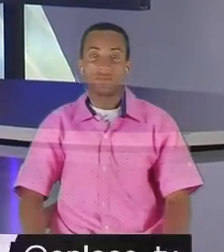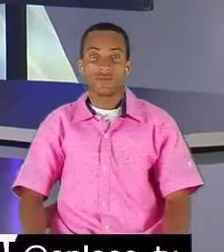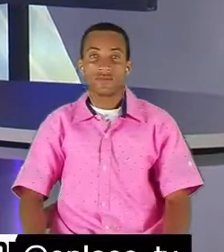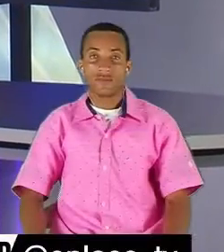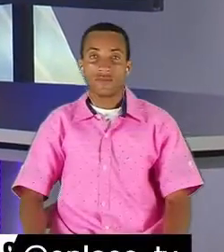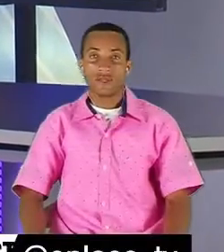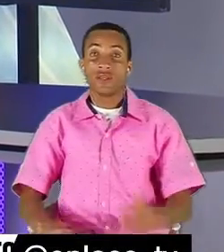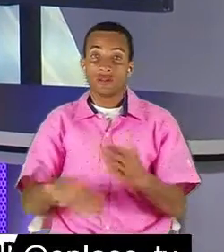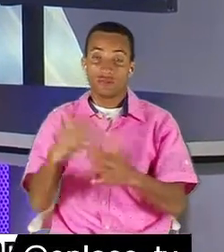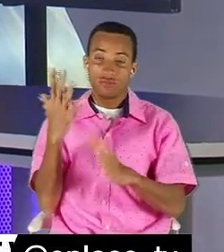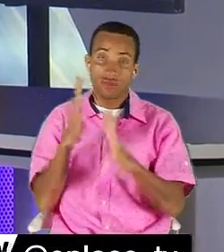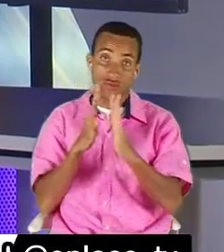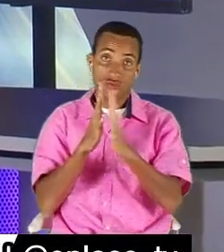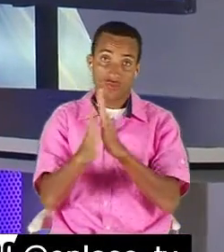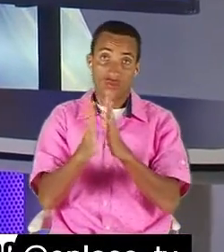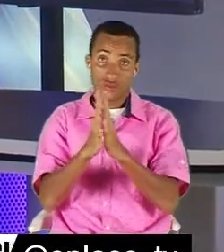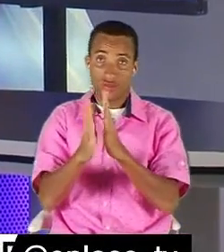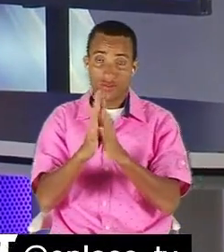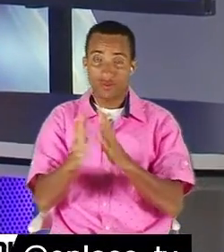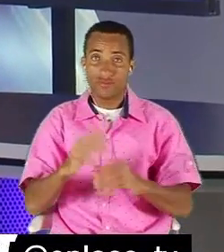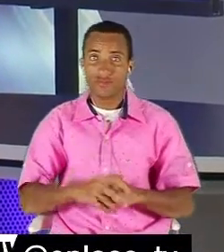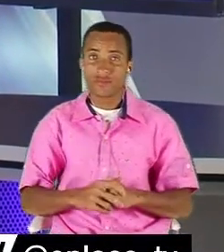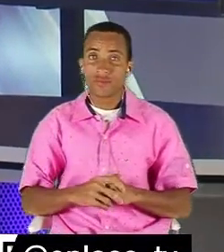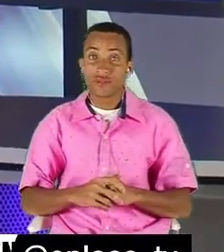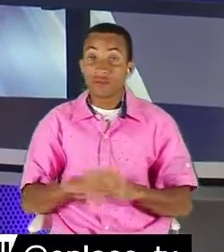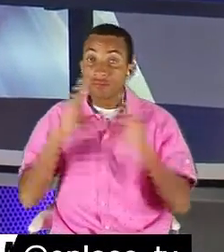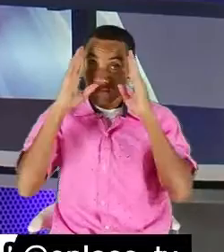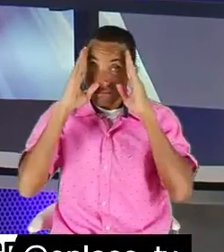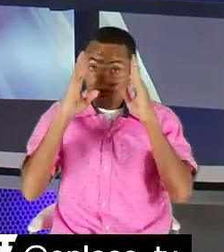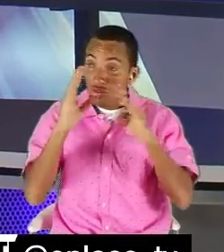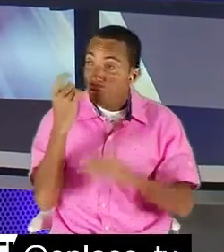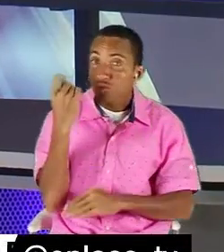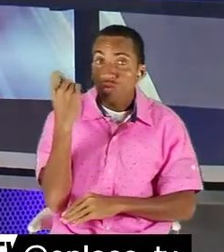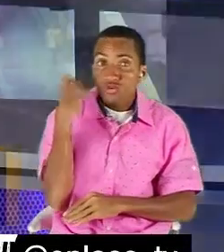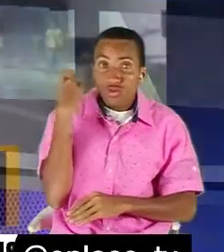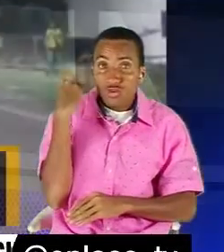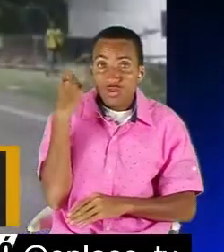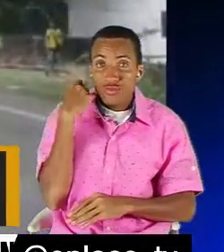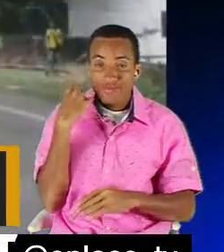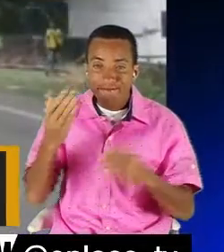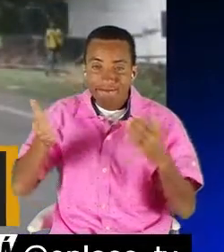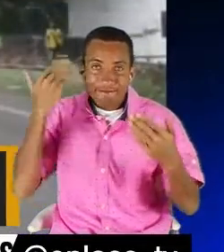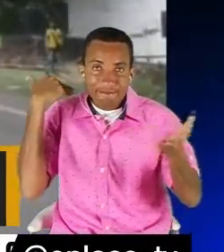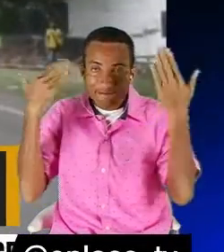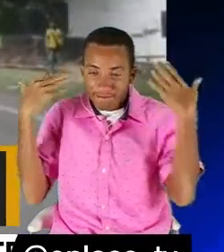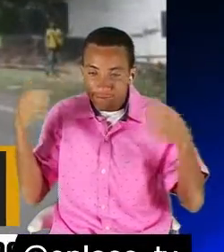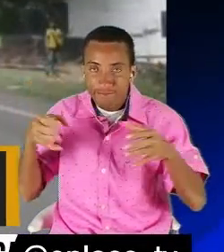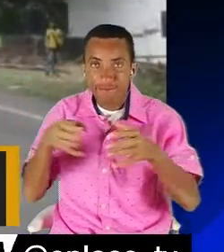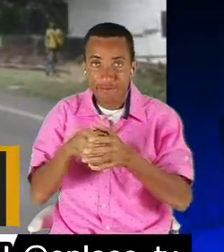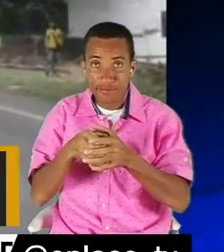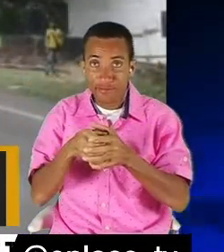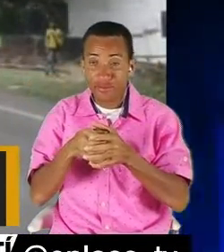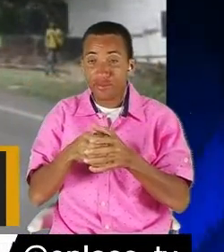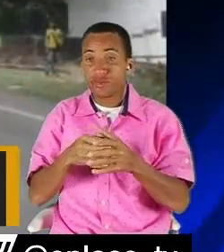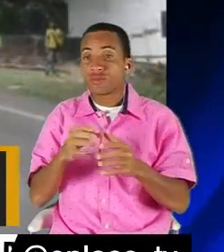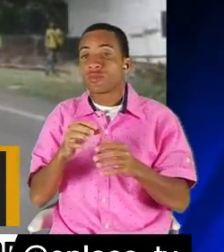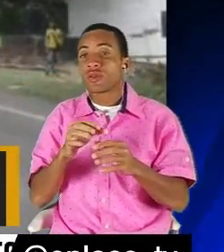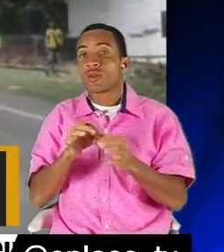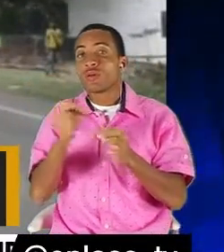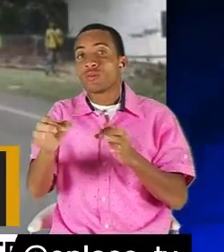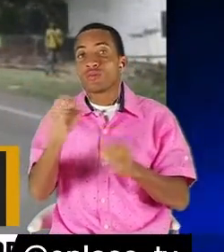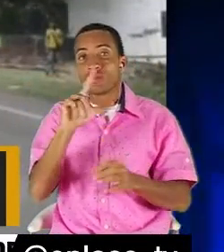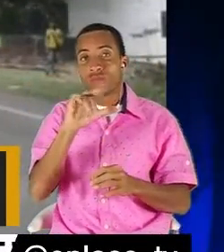Iniciamos con nuestra información. Mucha atención, que hace pocos minutos, campesinos en el sector de la Lizama, en la vía que de Barranca Bermeja conduce a